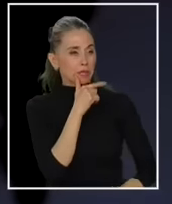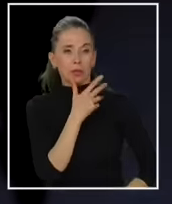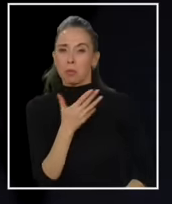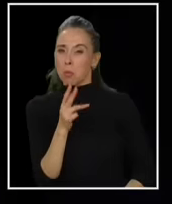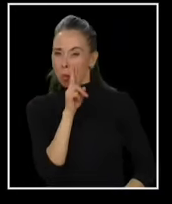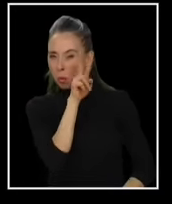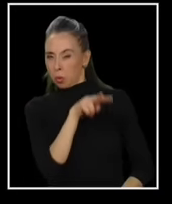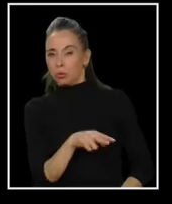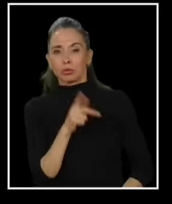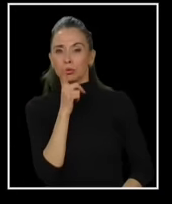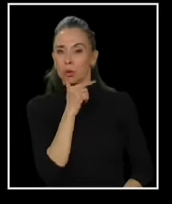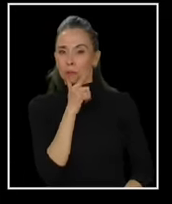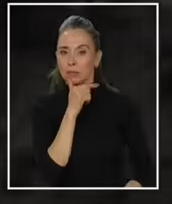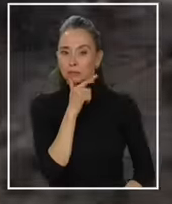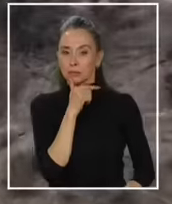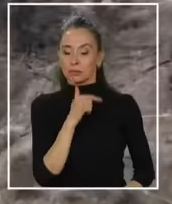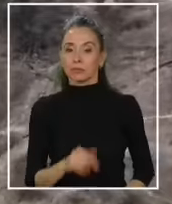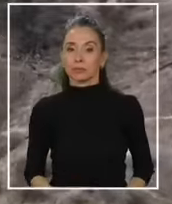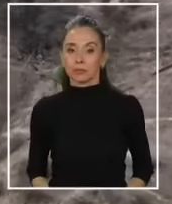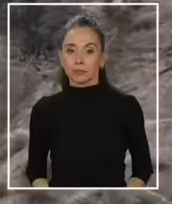sospechoso.